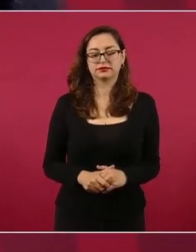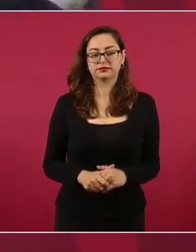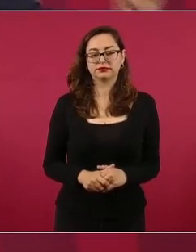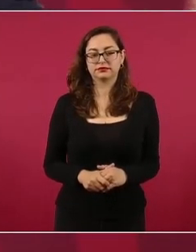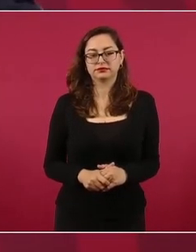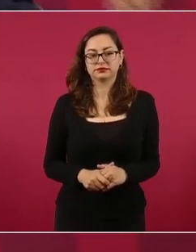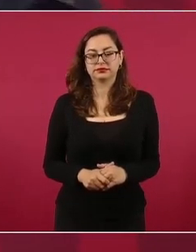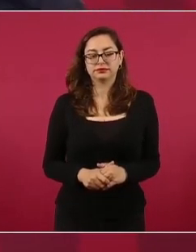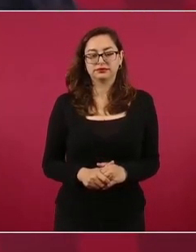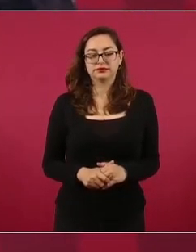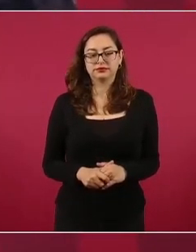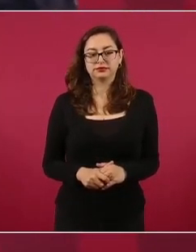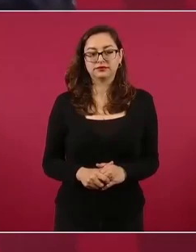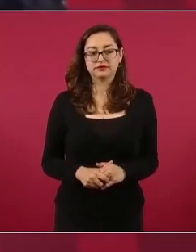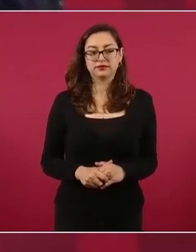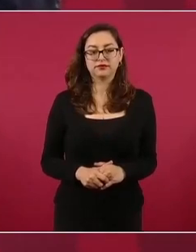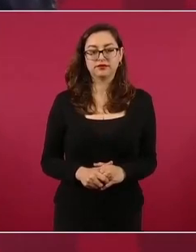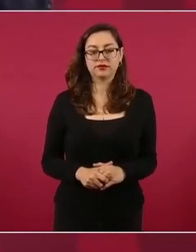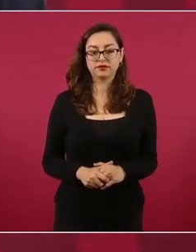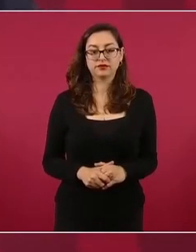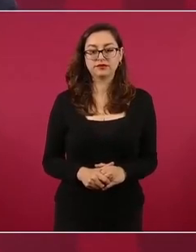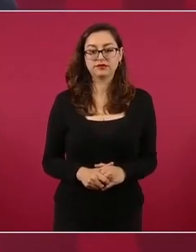Claro que pues,